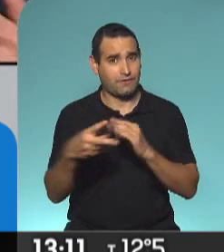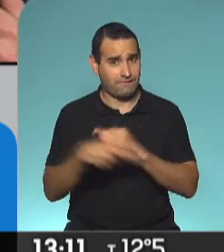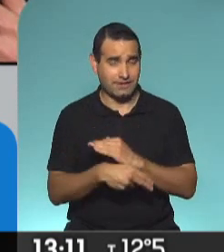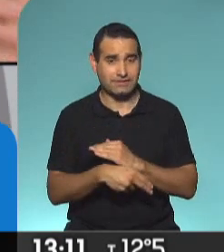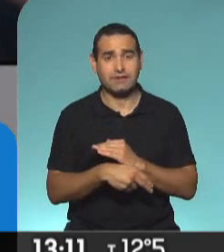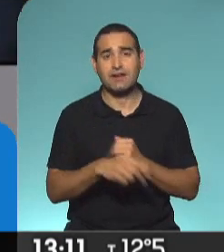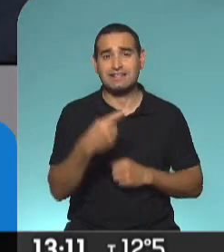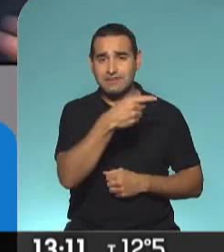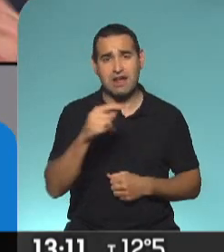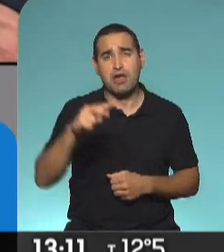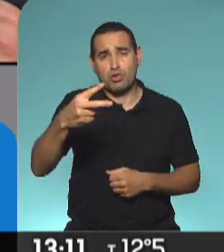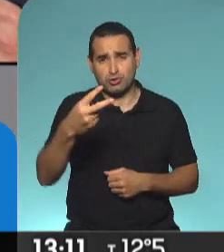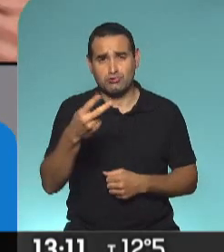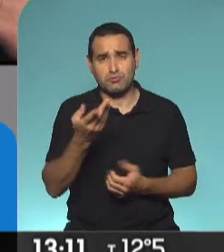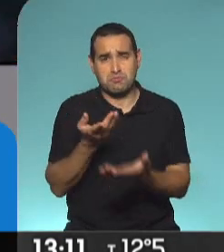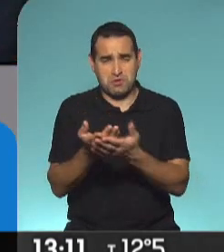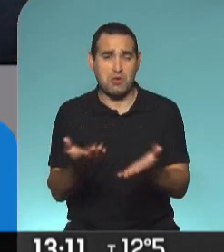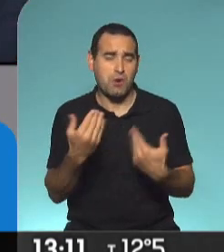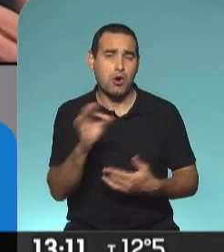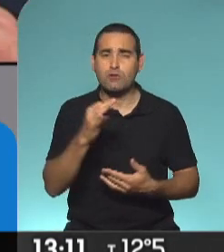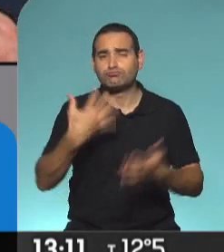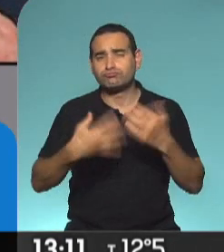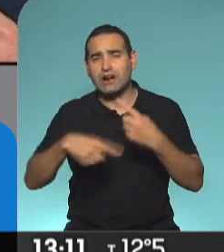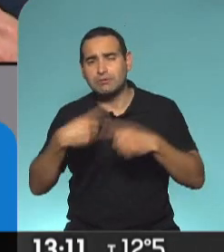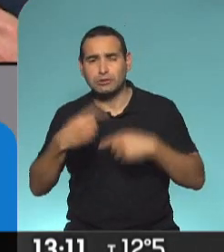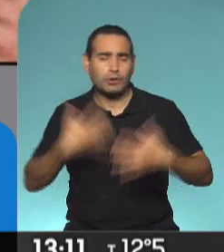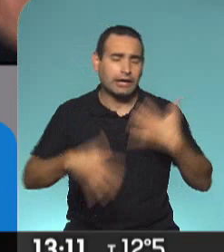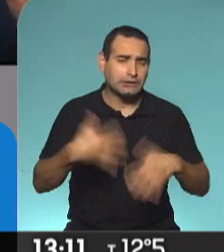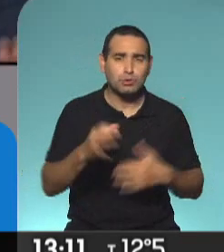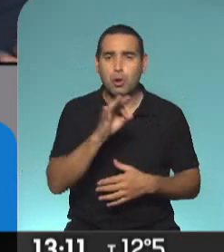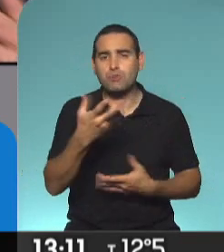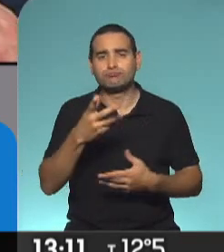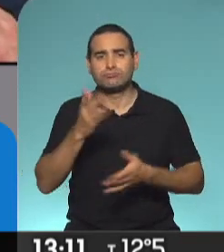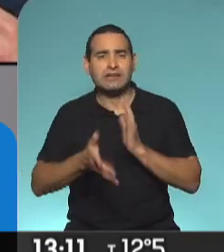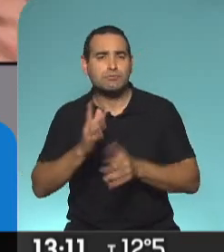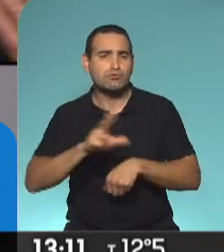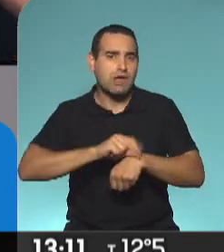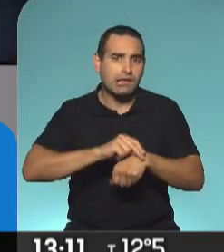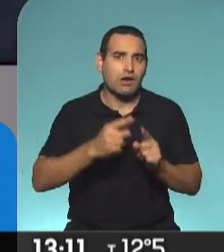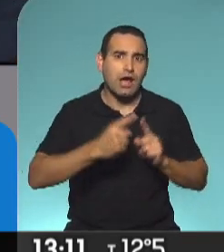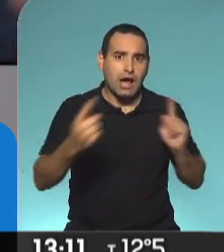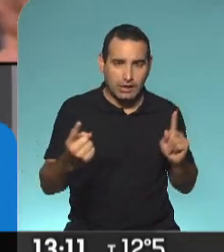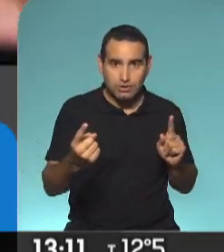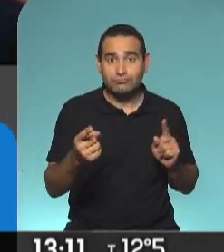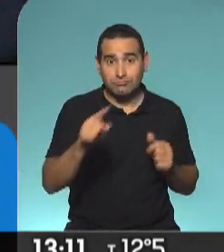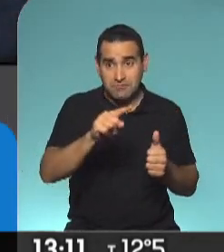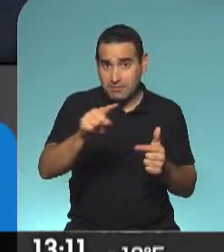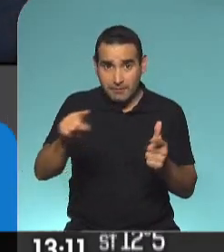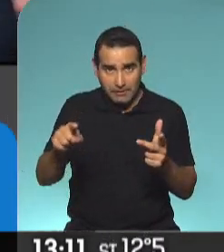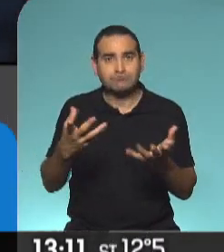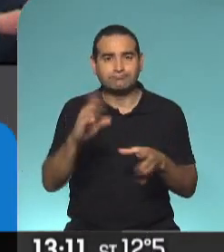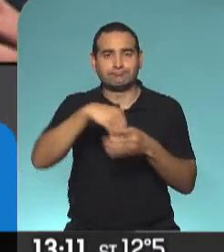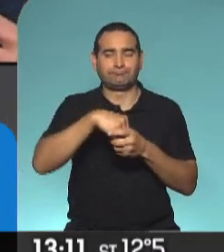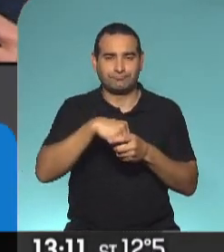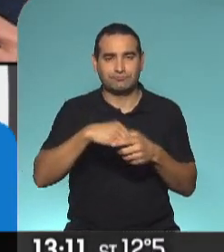hasta 2 veces por semana o aquellos que tienen que hacer un trámite urgente o los que tienen que un tratamiento médico por ejemplo todos esos entran